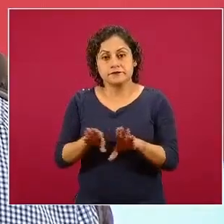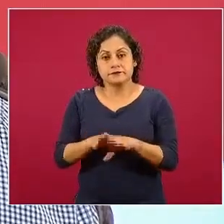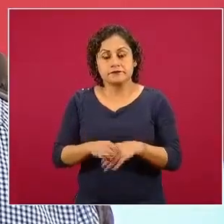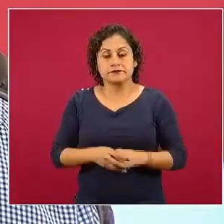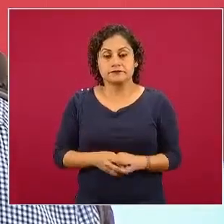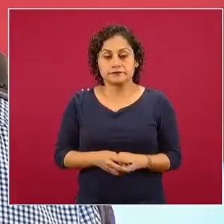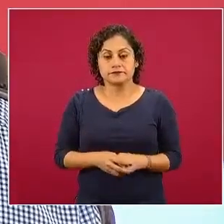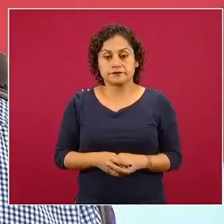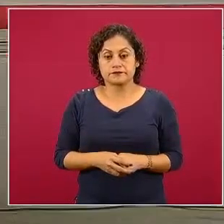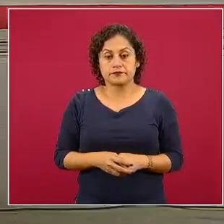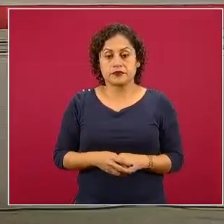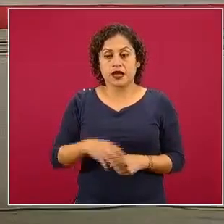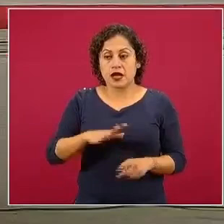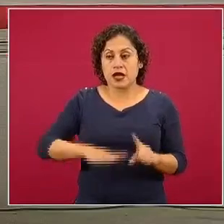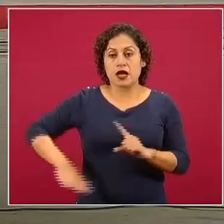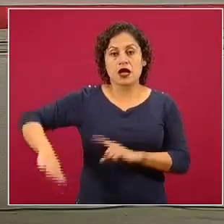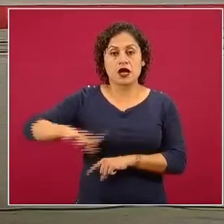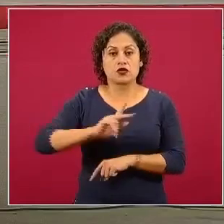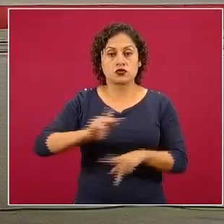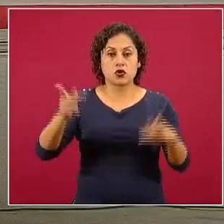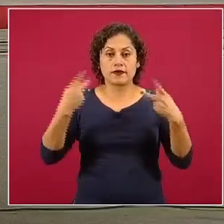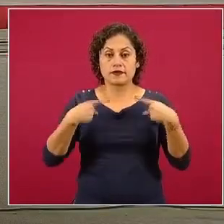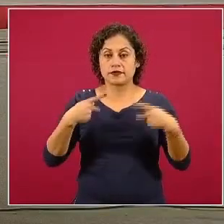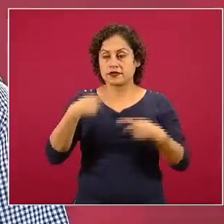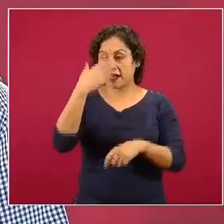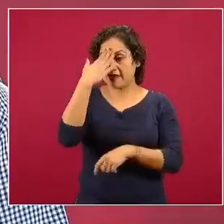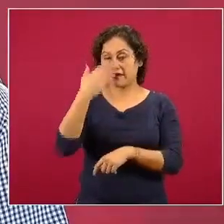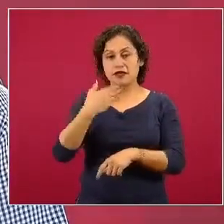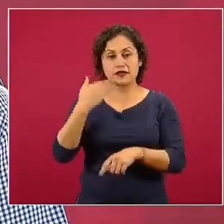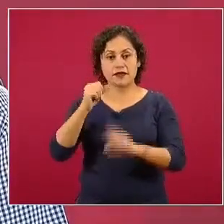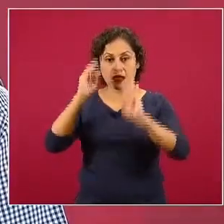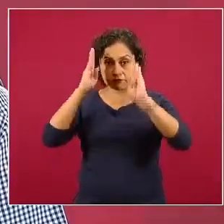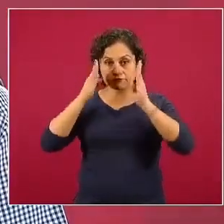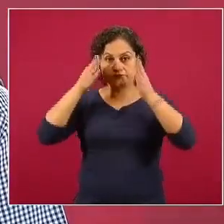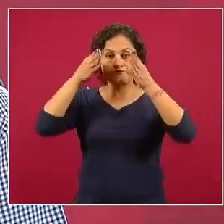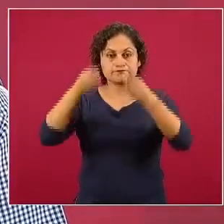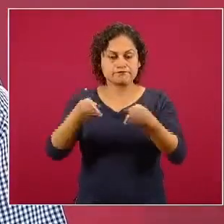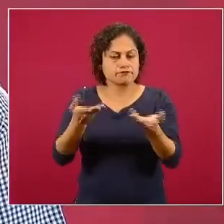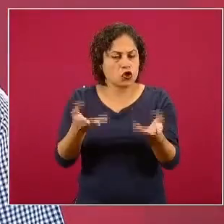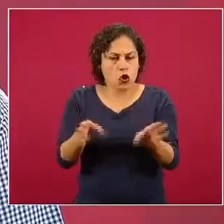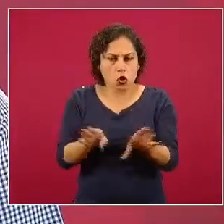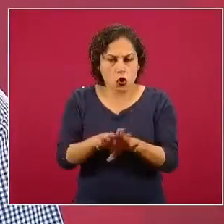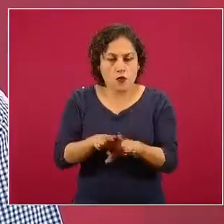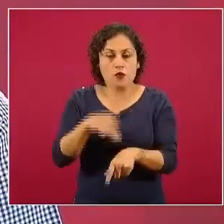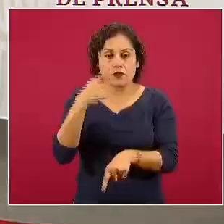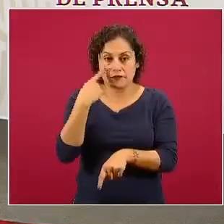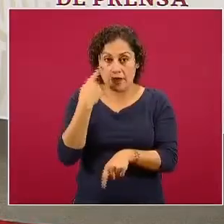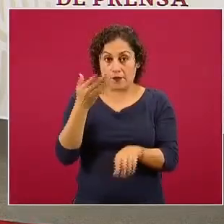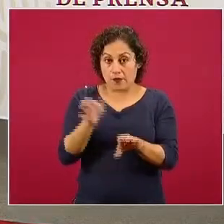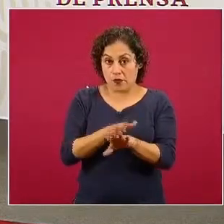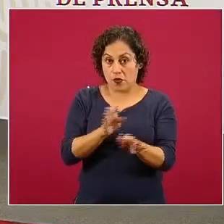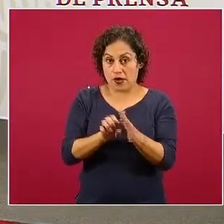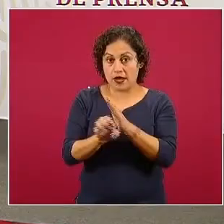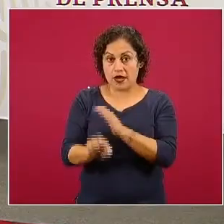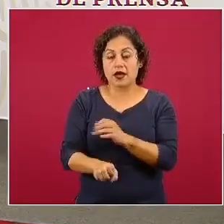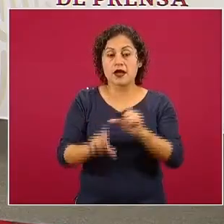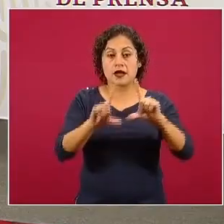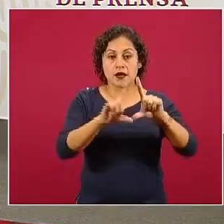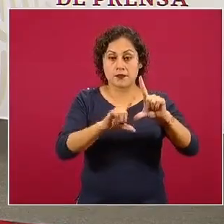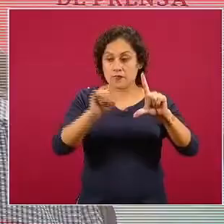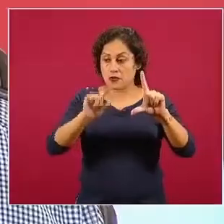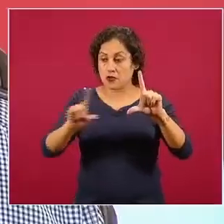concentración de estas capacidades. Es decir, en la medida que la ocupación hospitalaria nos ha ido